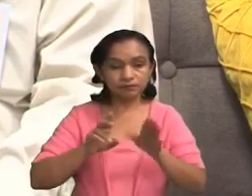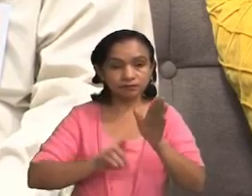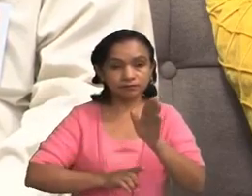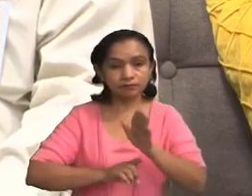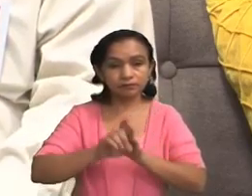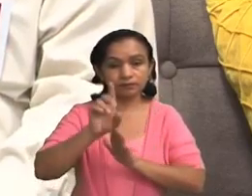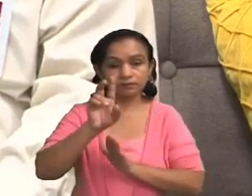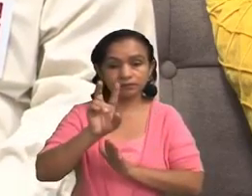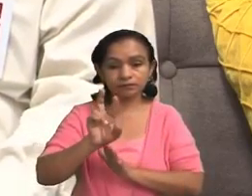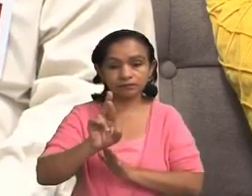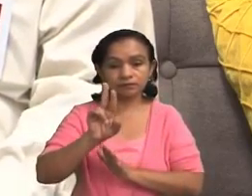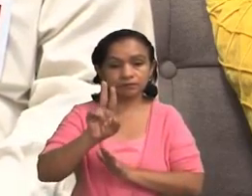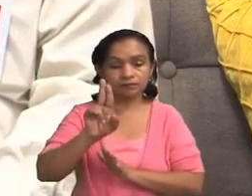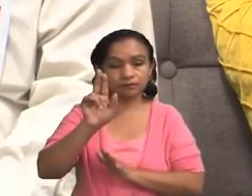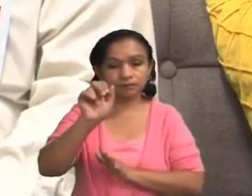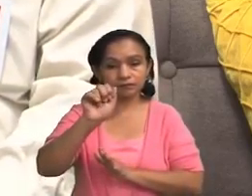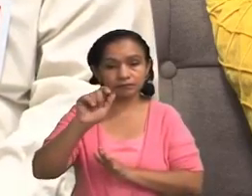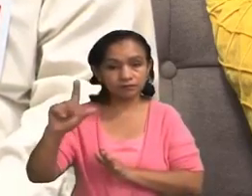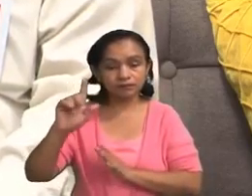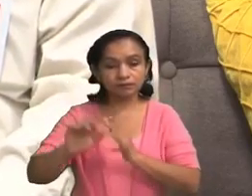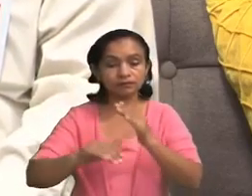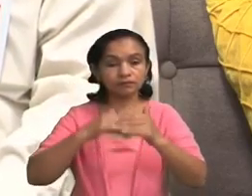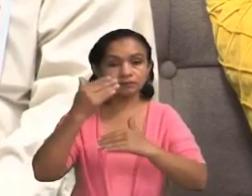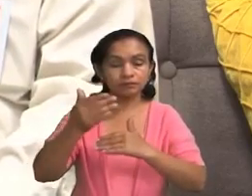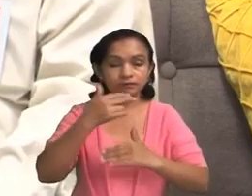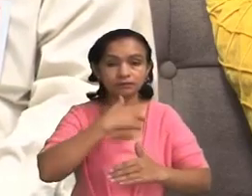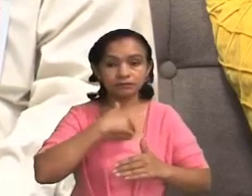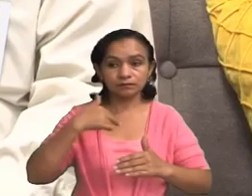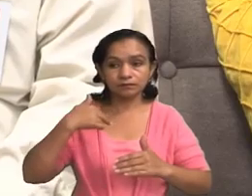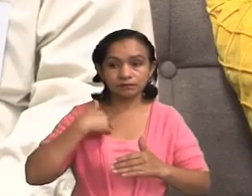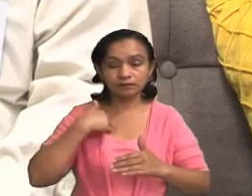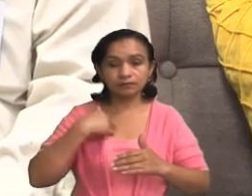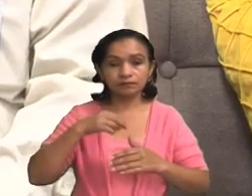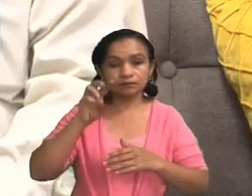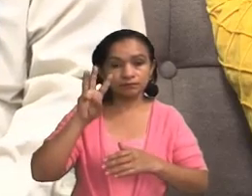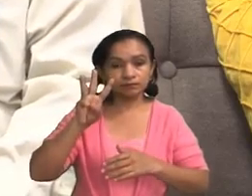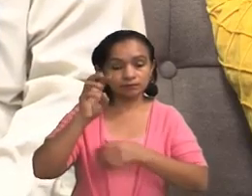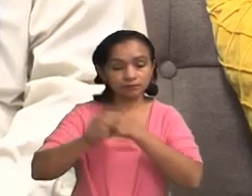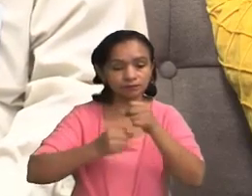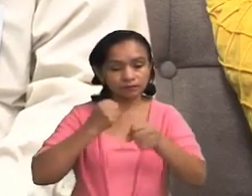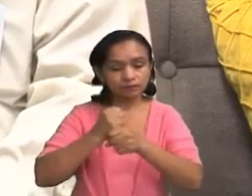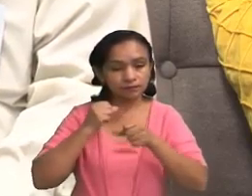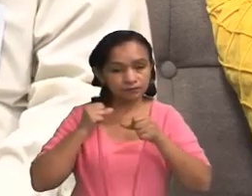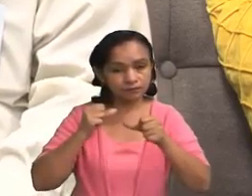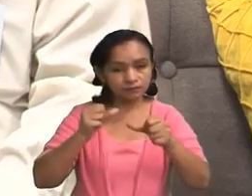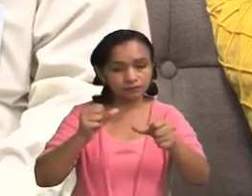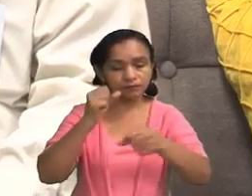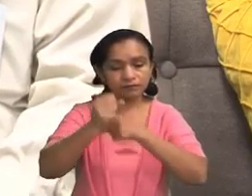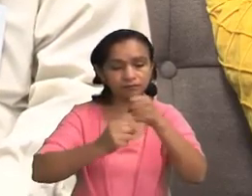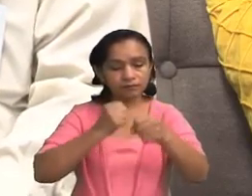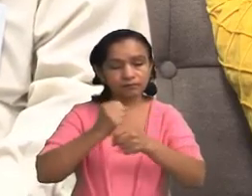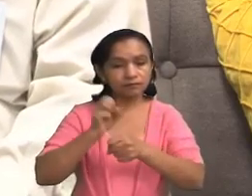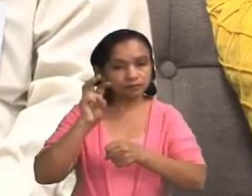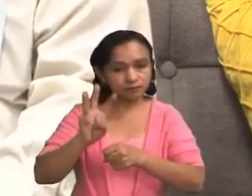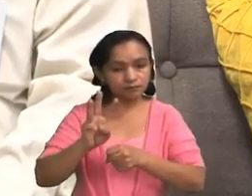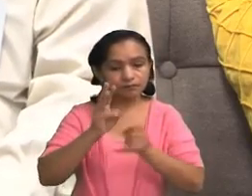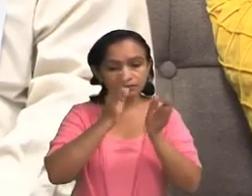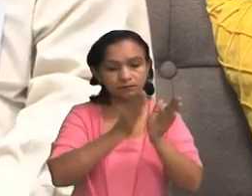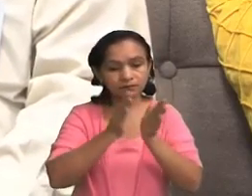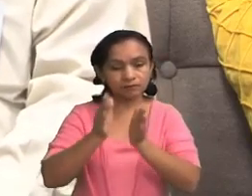Rural. Después de eso lo celebramos por 3 años seguidos, el Congreso Nacional de Desarrollo Rural. Y